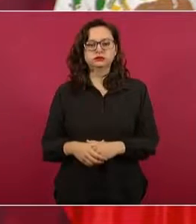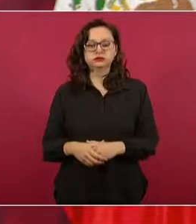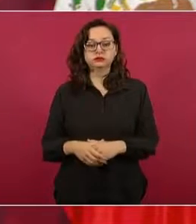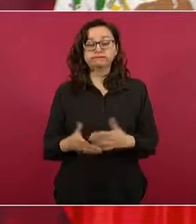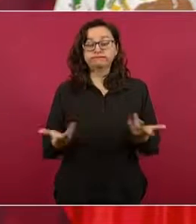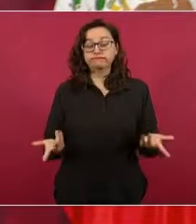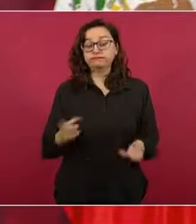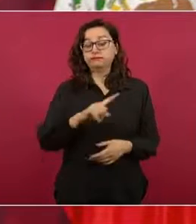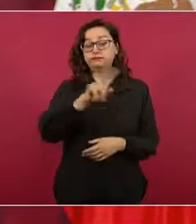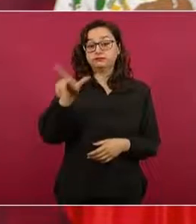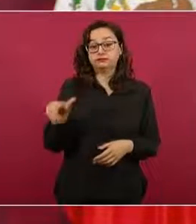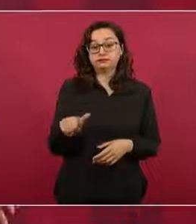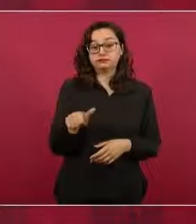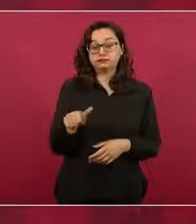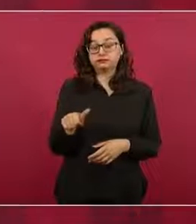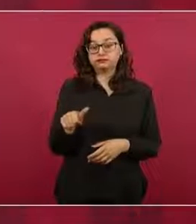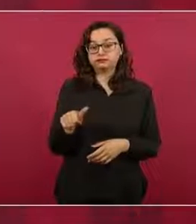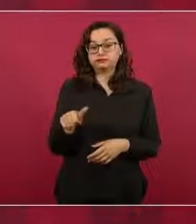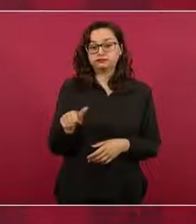terminando ya